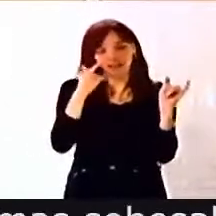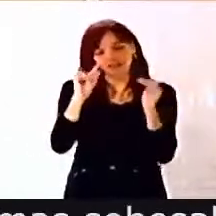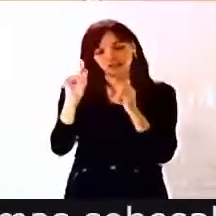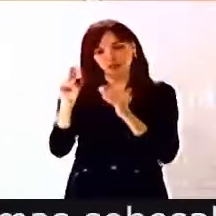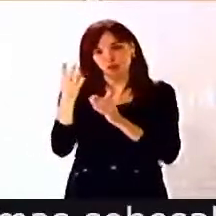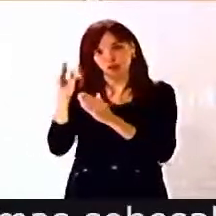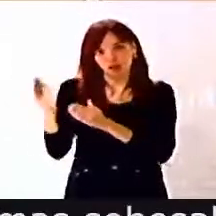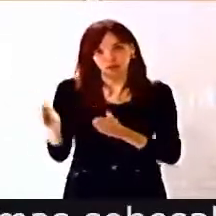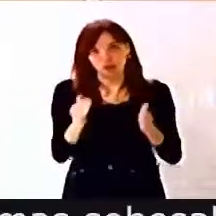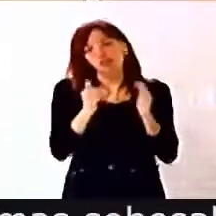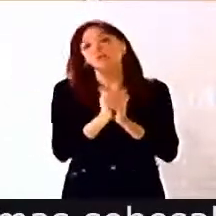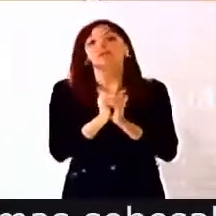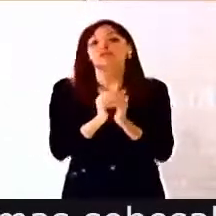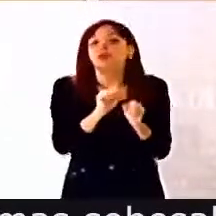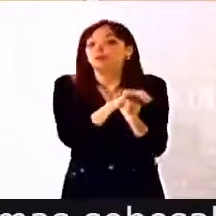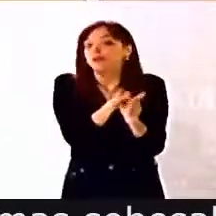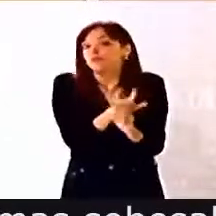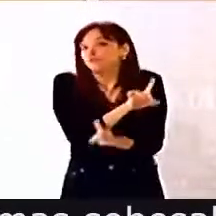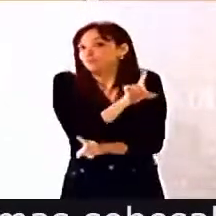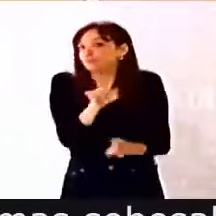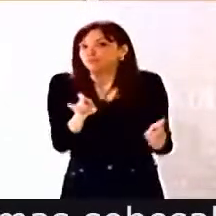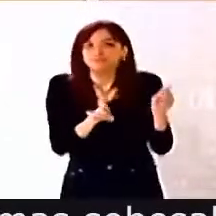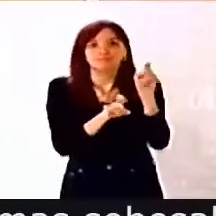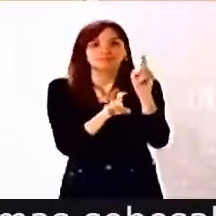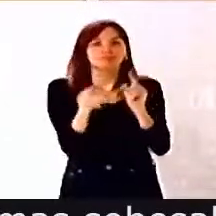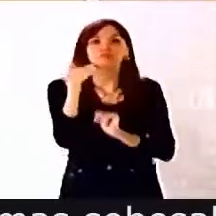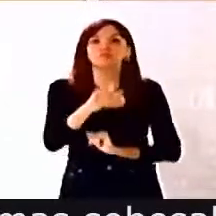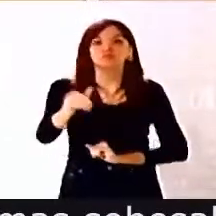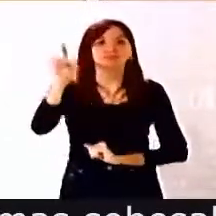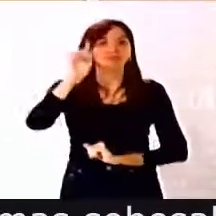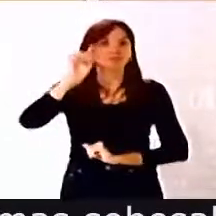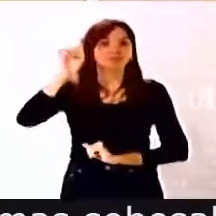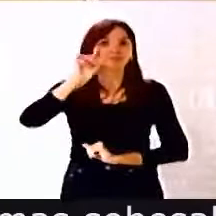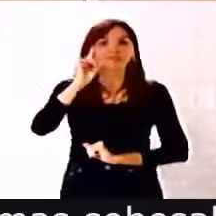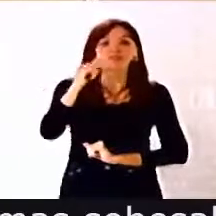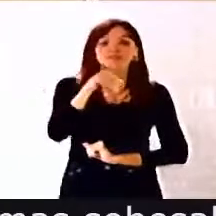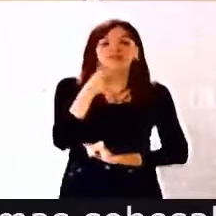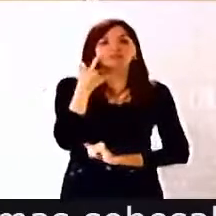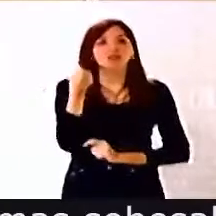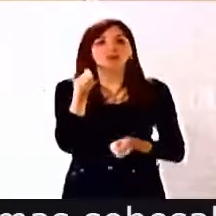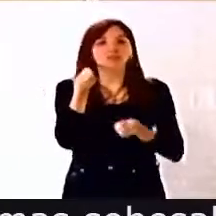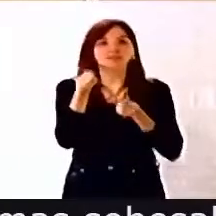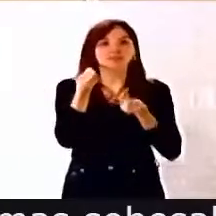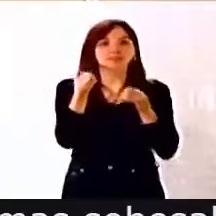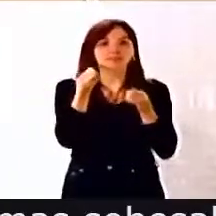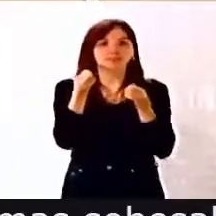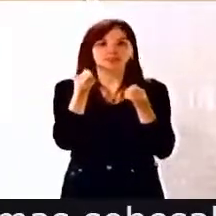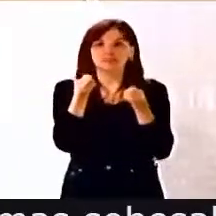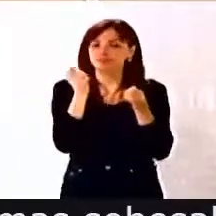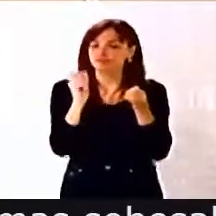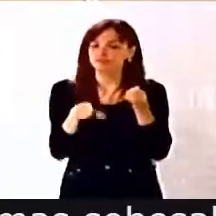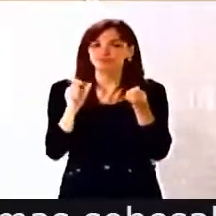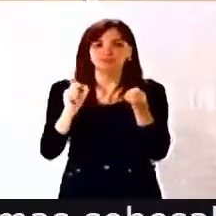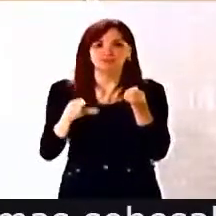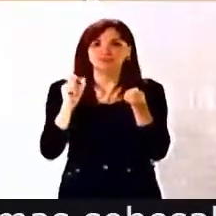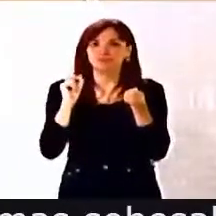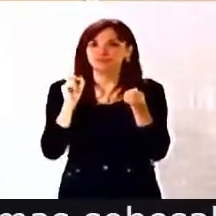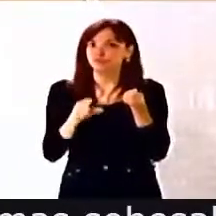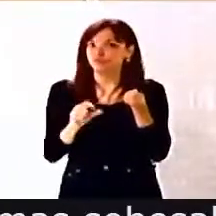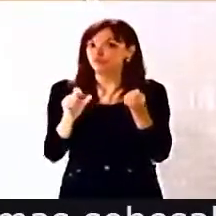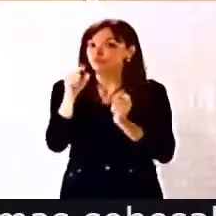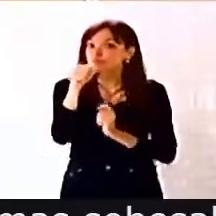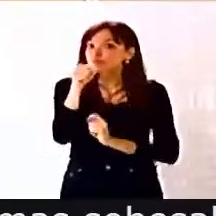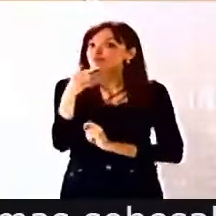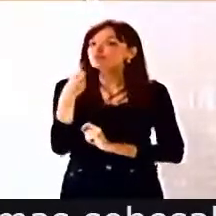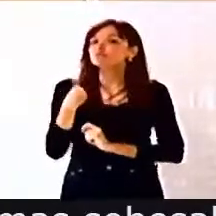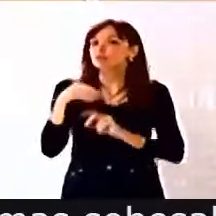este virus nunca se sabe, nada hay previsto y lo que hay que estar es encima de él constantemente. Esa es la primera de